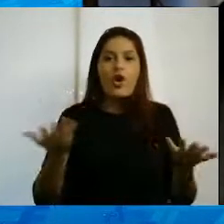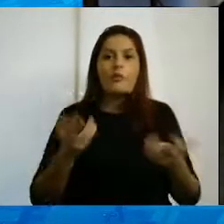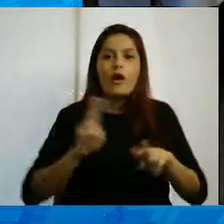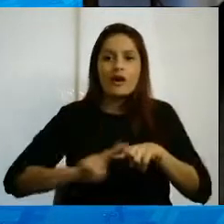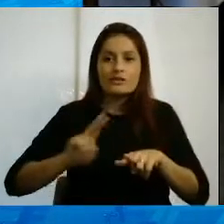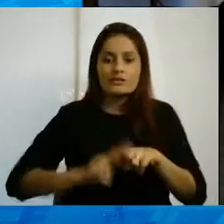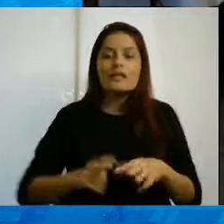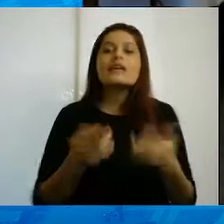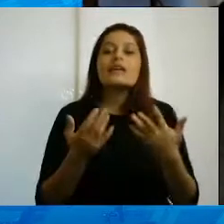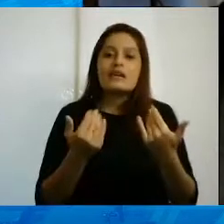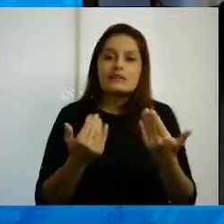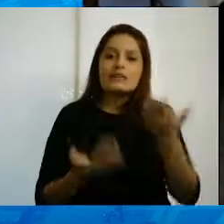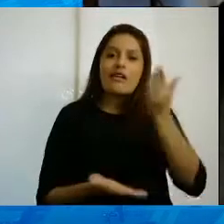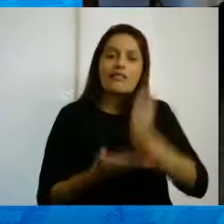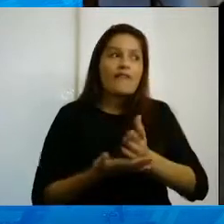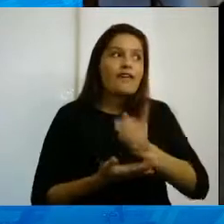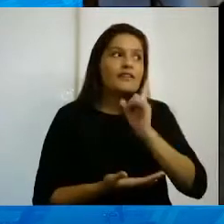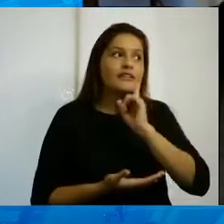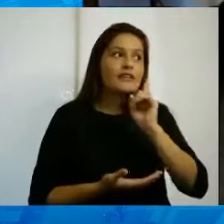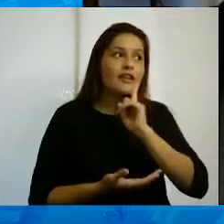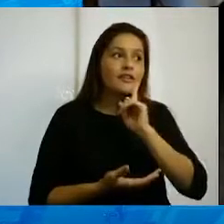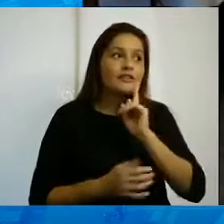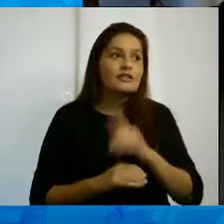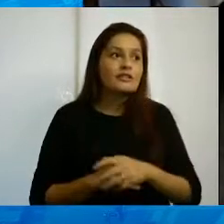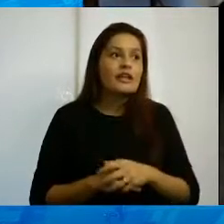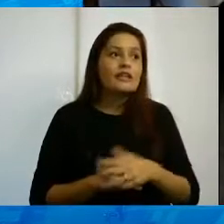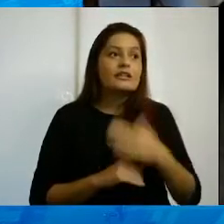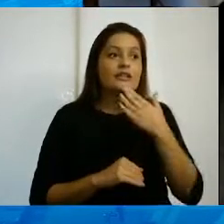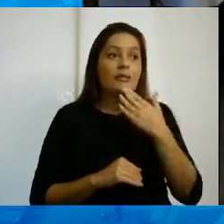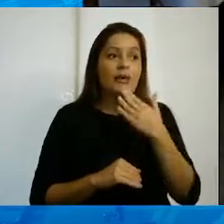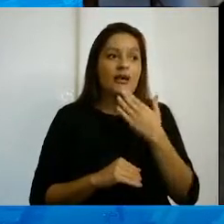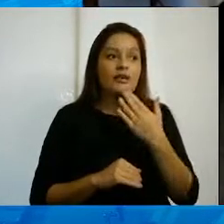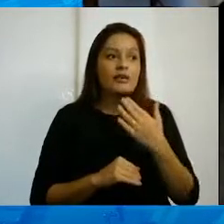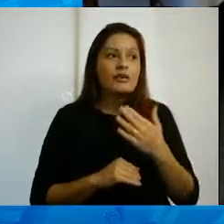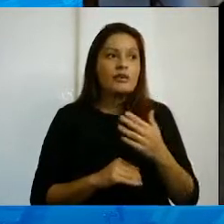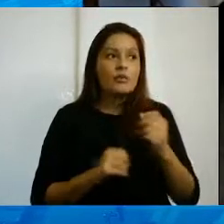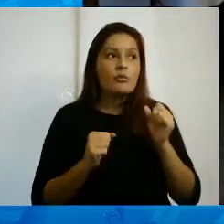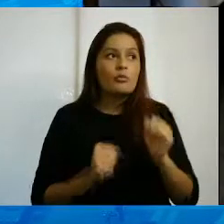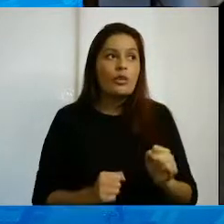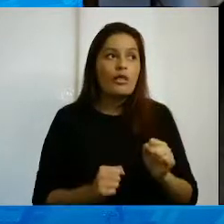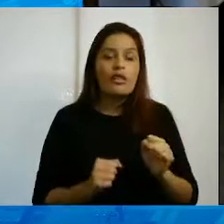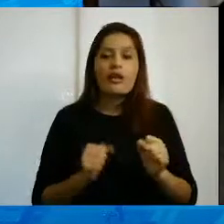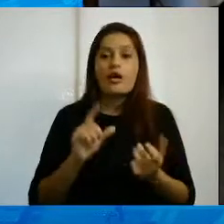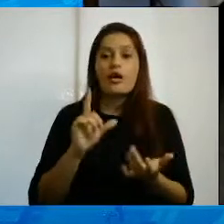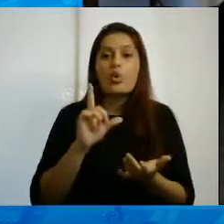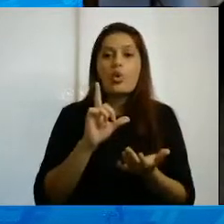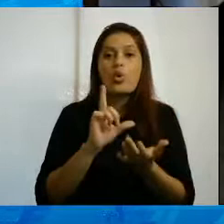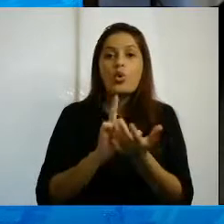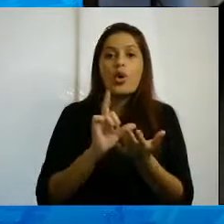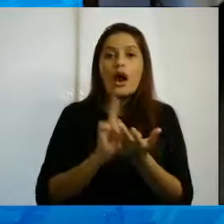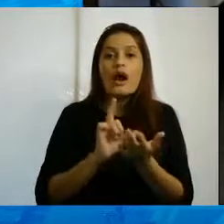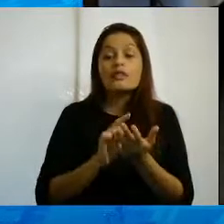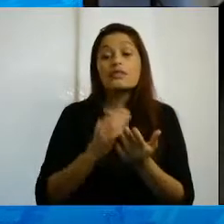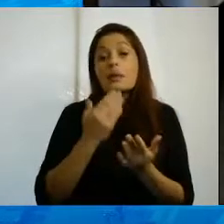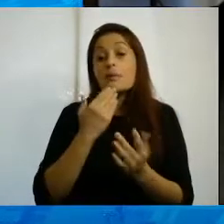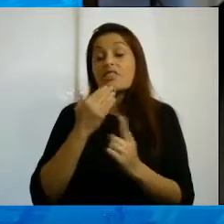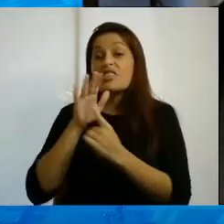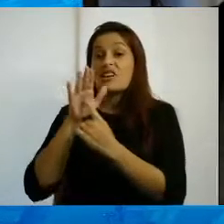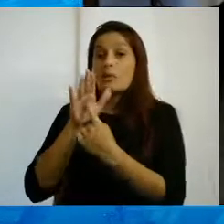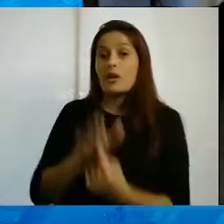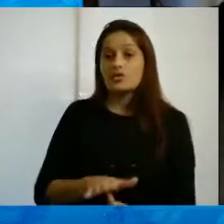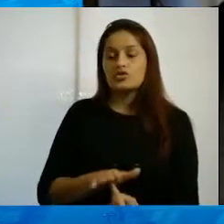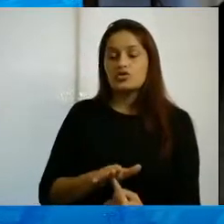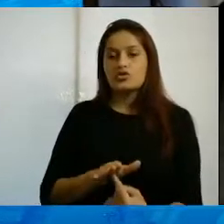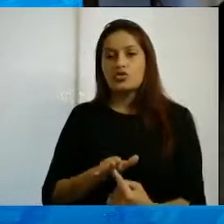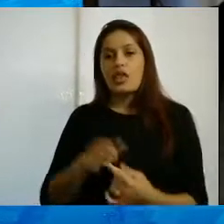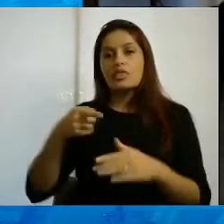tener protocolos en torno a los accidentes y protocolos también en torno a los abusos y a la discriminación que se ejerce dentro